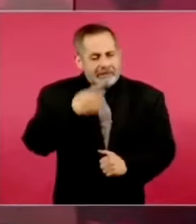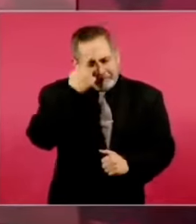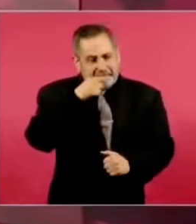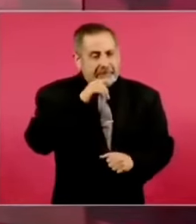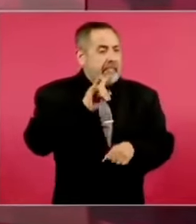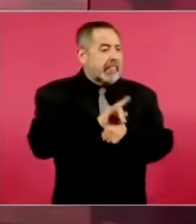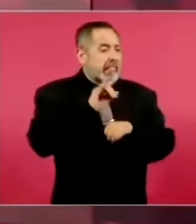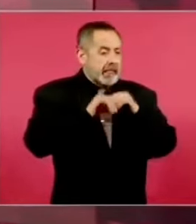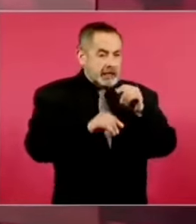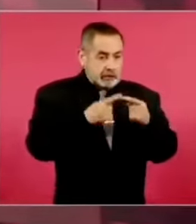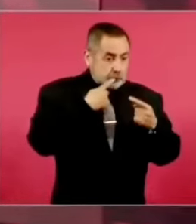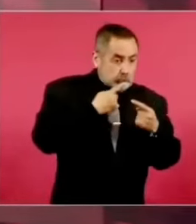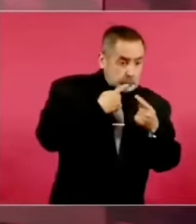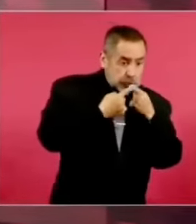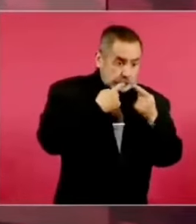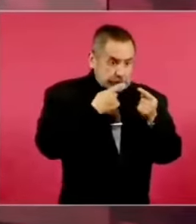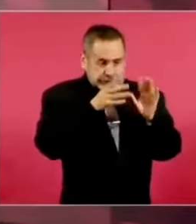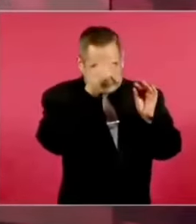montaje